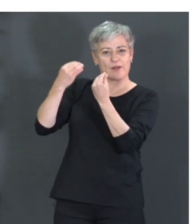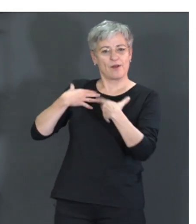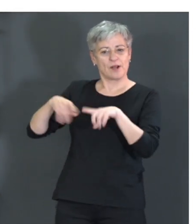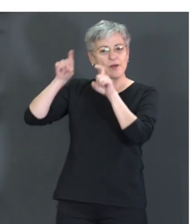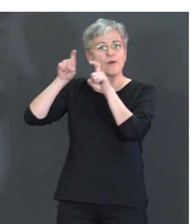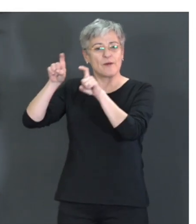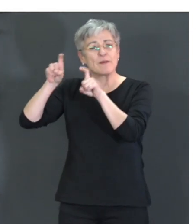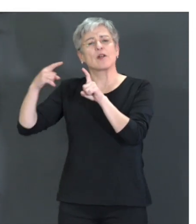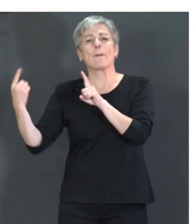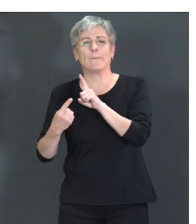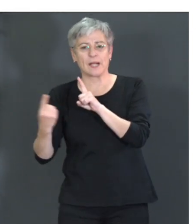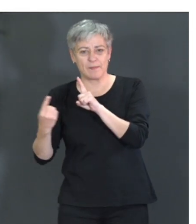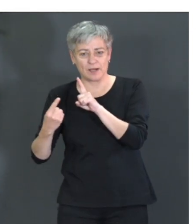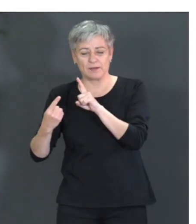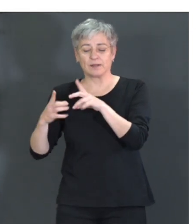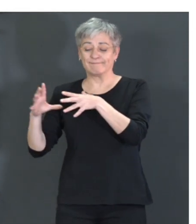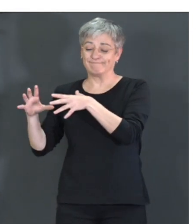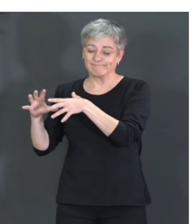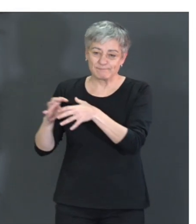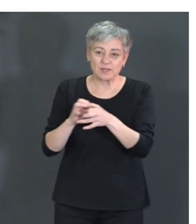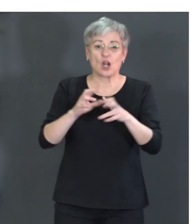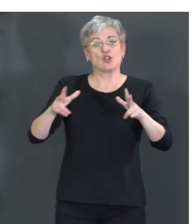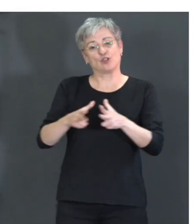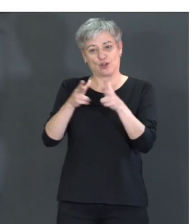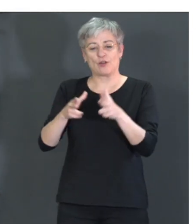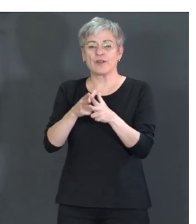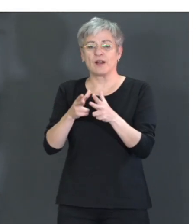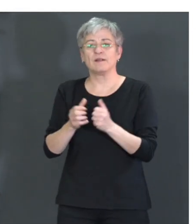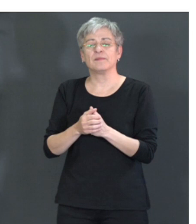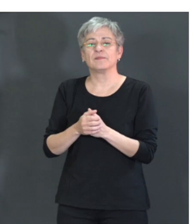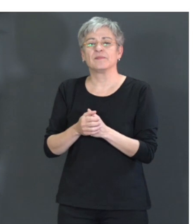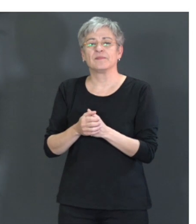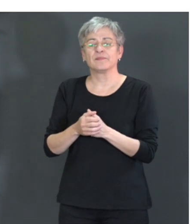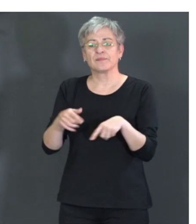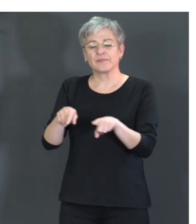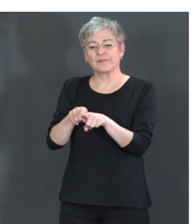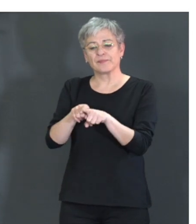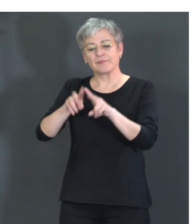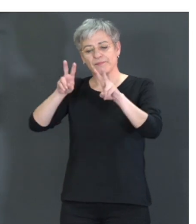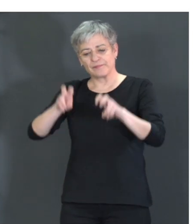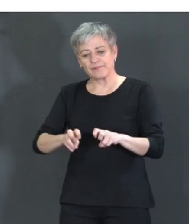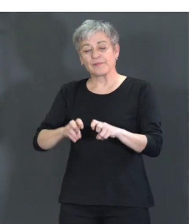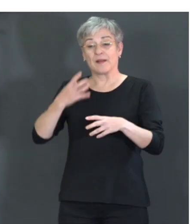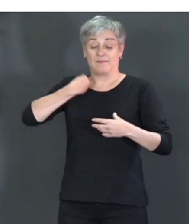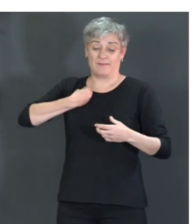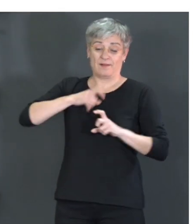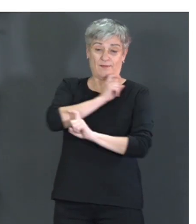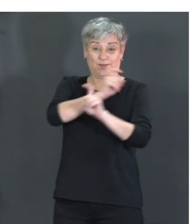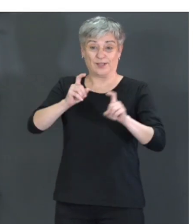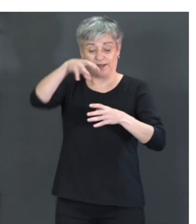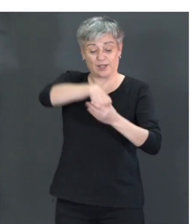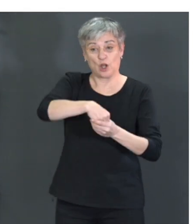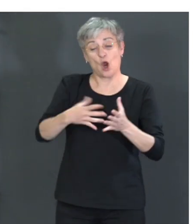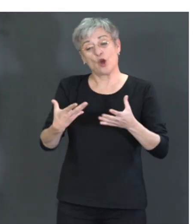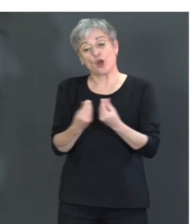educación primaria, entonces el ámbito social siempre me ha llamado mucho. En concreto, dentro de CEAFA me dedico junto con mis